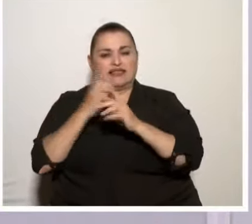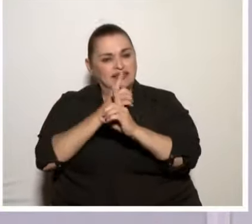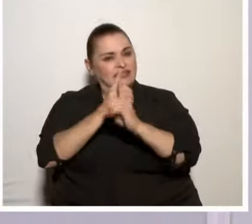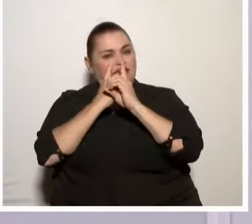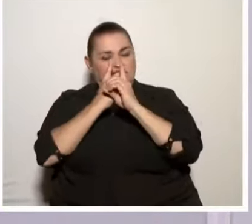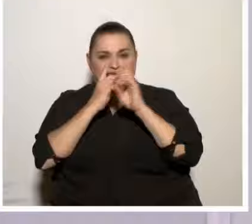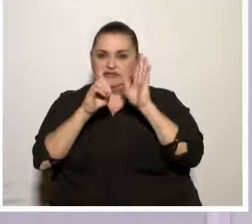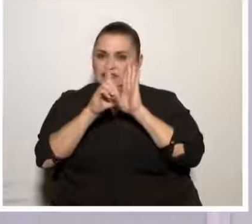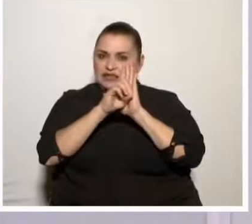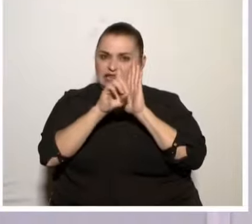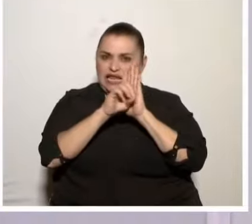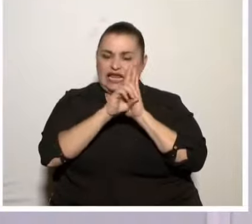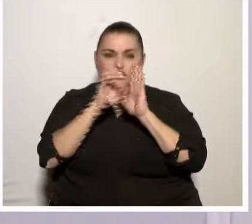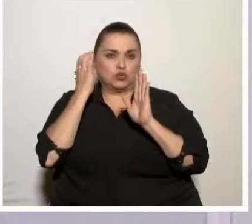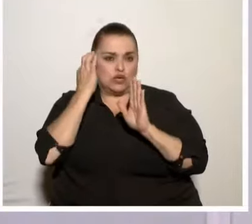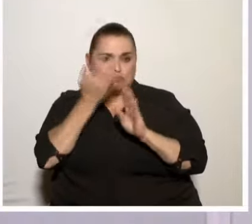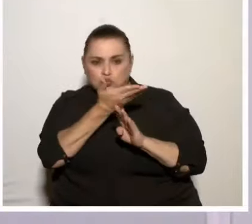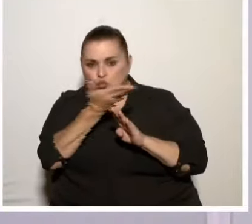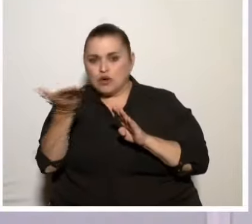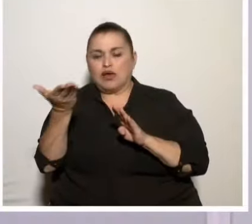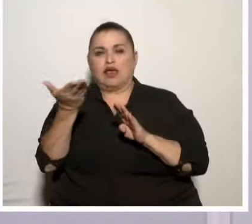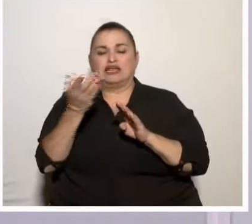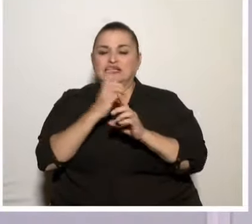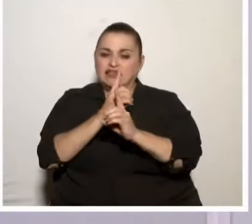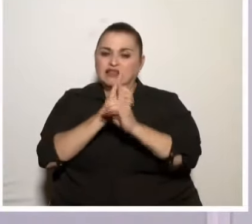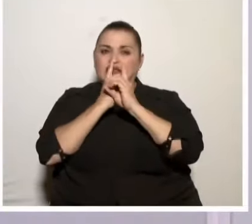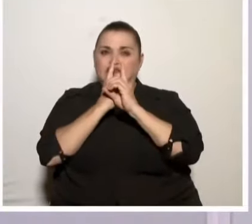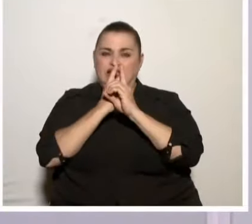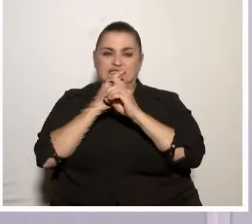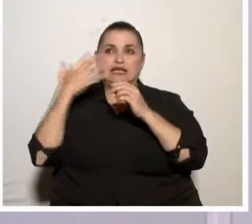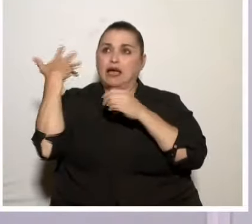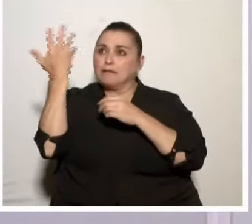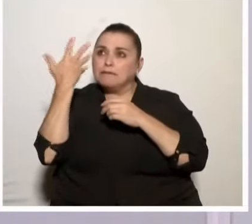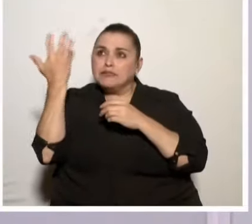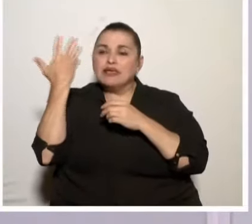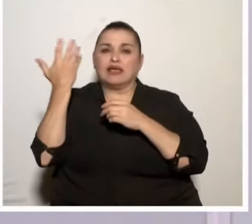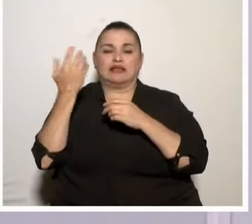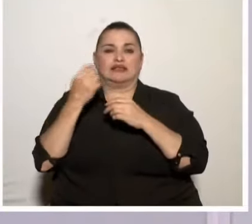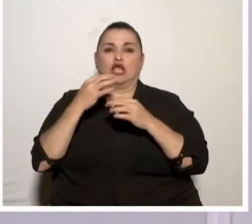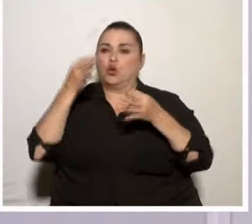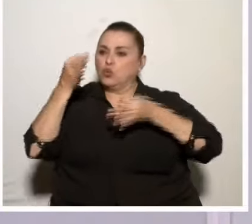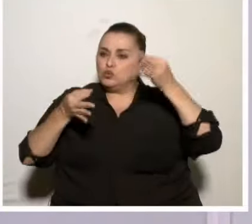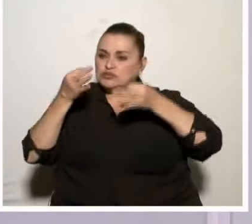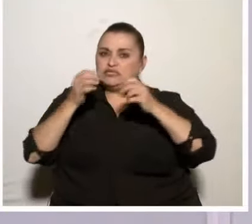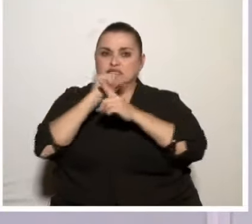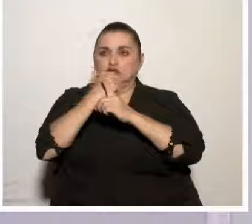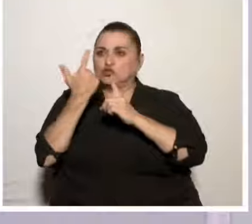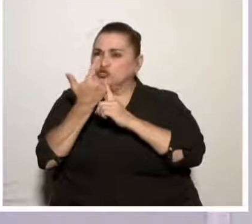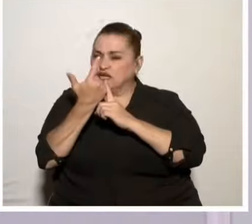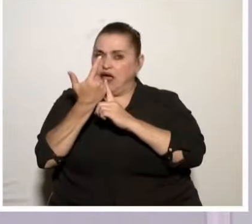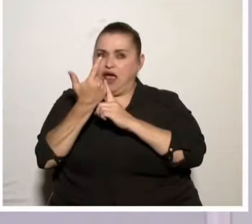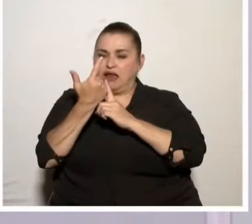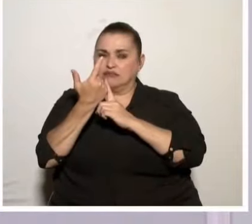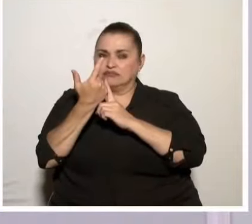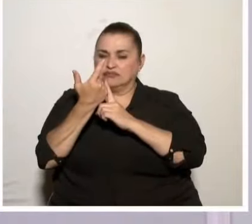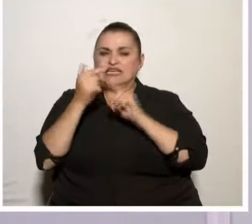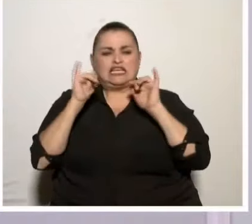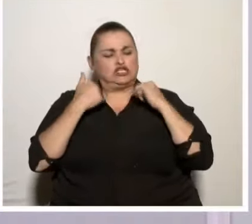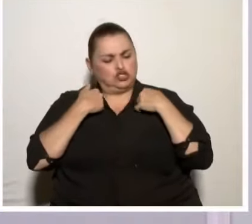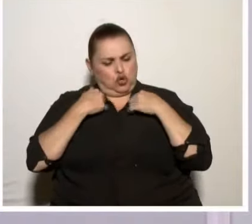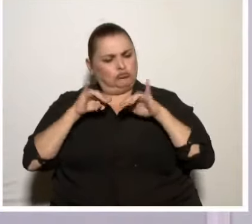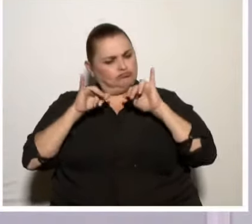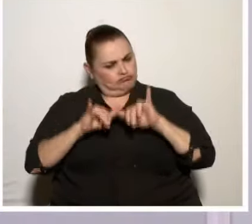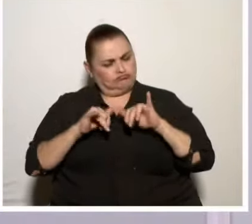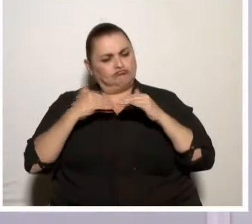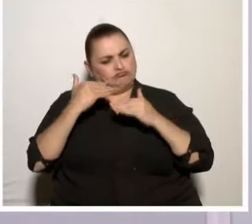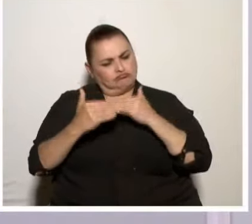defensa del derecho de las mujeres, es la defensa del ambiente, es la justicia social, y ahí he estado. Yo he sido